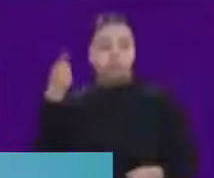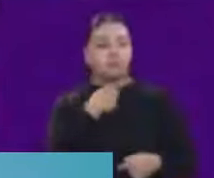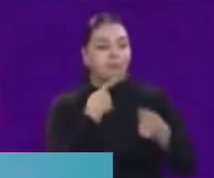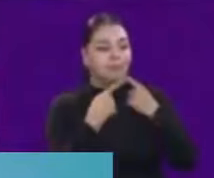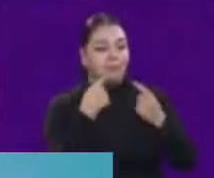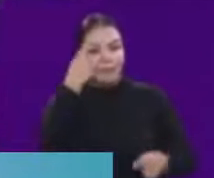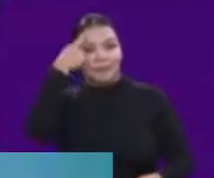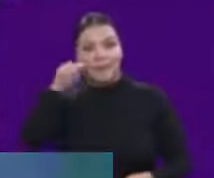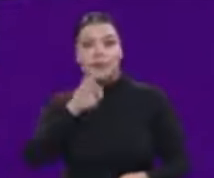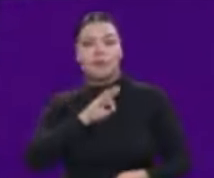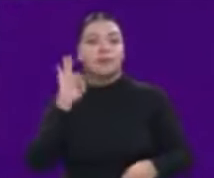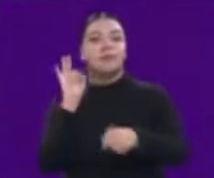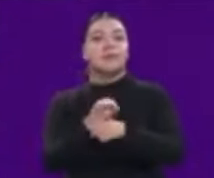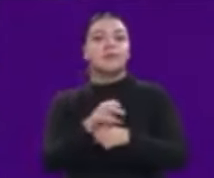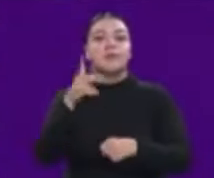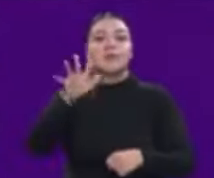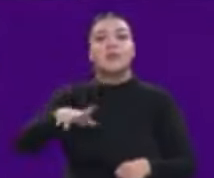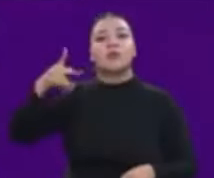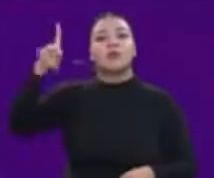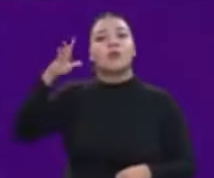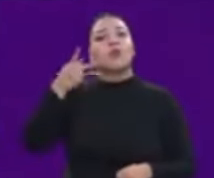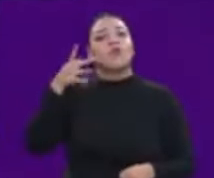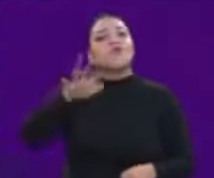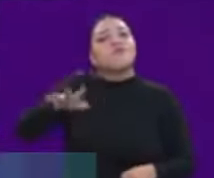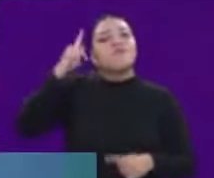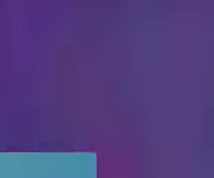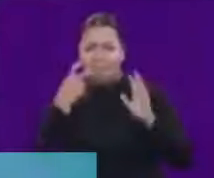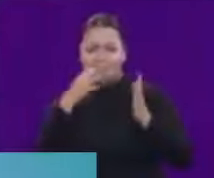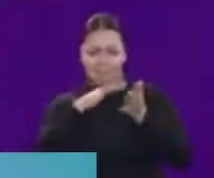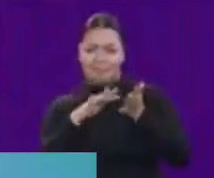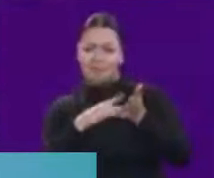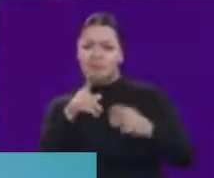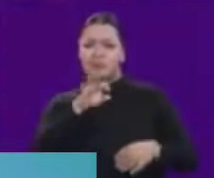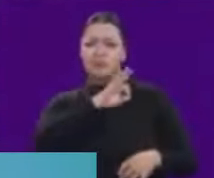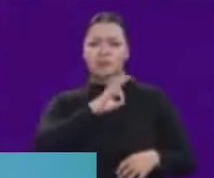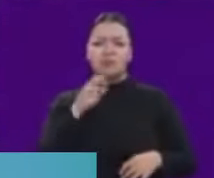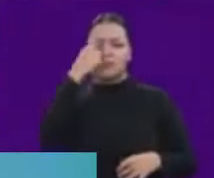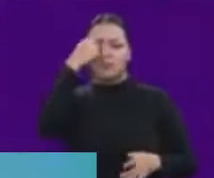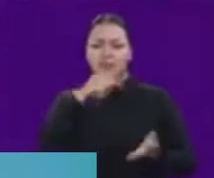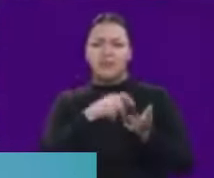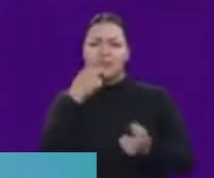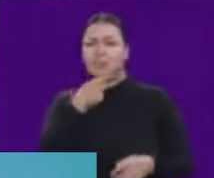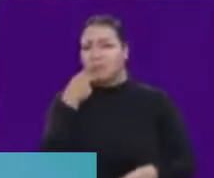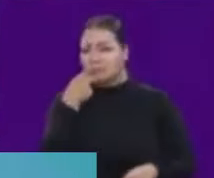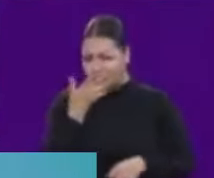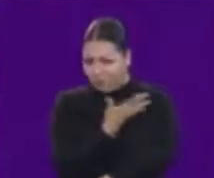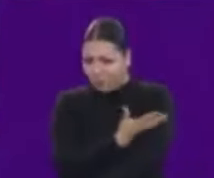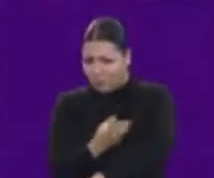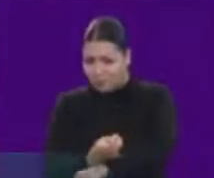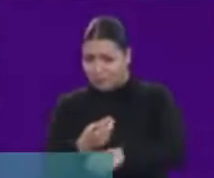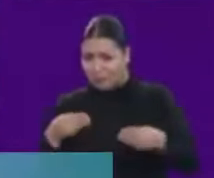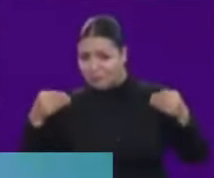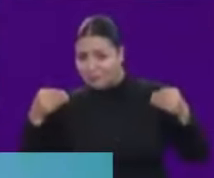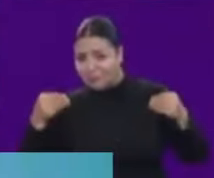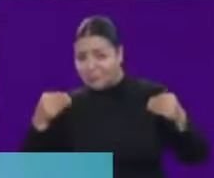personal. Ahí no paró la guerra de declaraciones y vinieron las contrarrespuestas. Porque tú hablas de honestidad. ¿Y cómo puedes